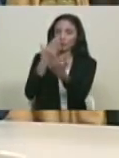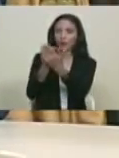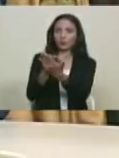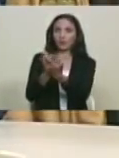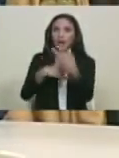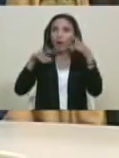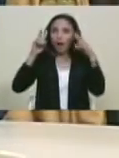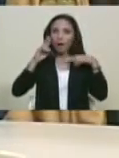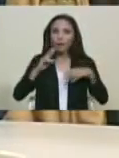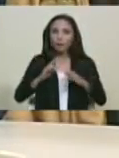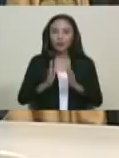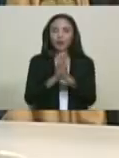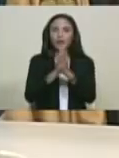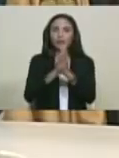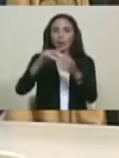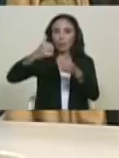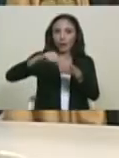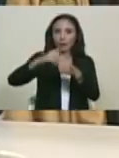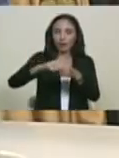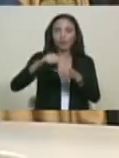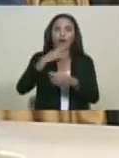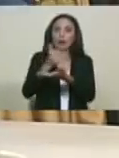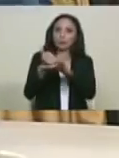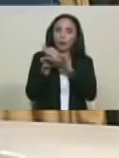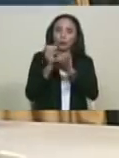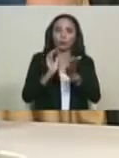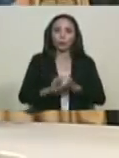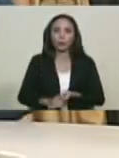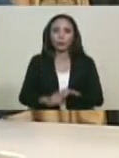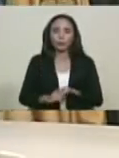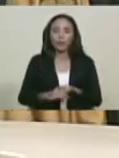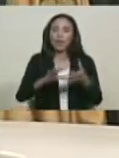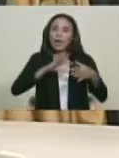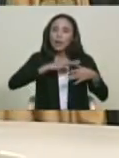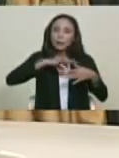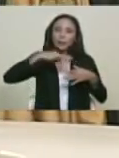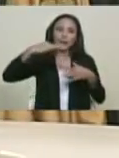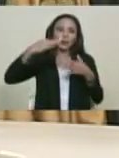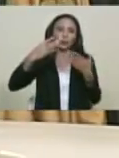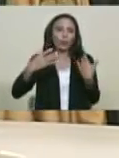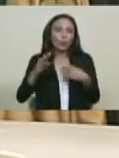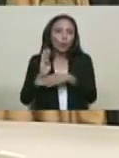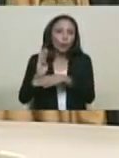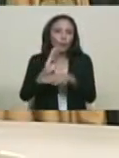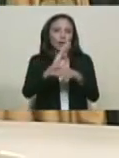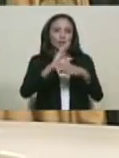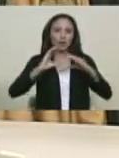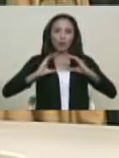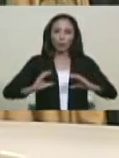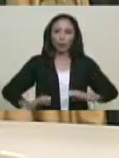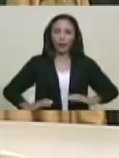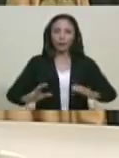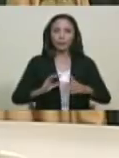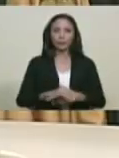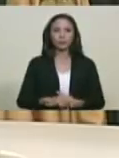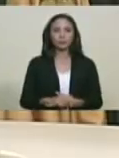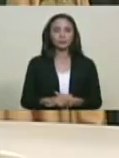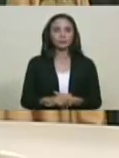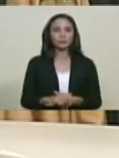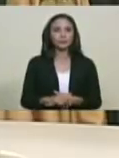chinita querida los espíritus protectores que llevamos todos los días junto a nosotros